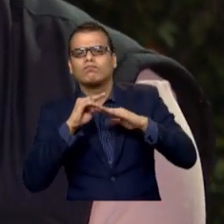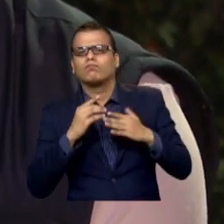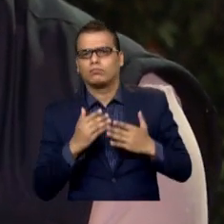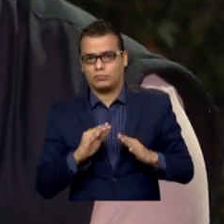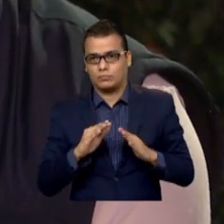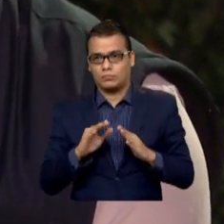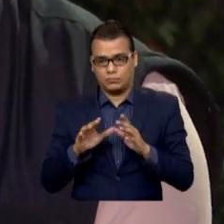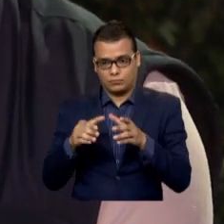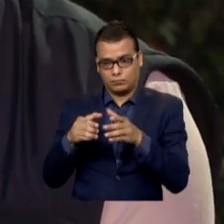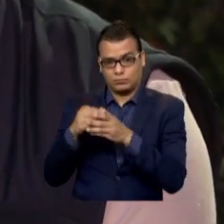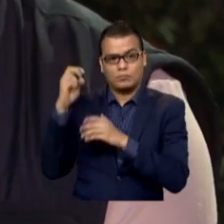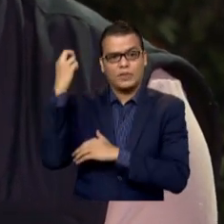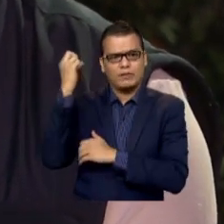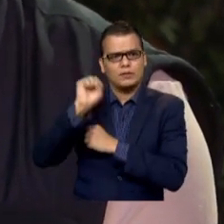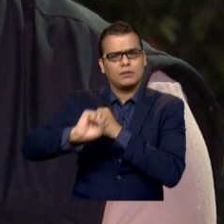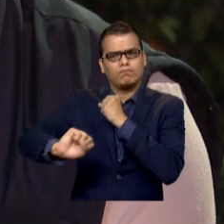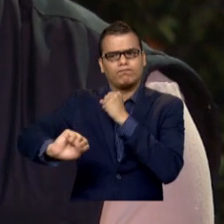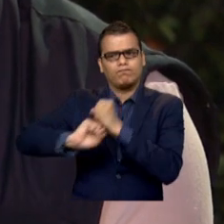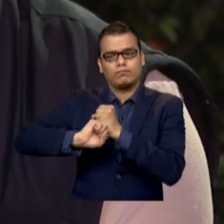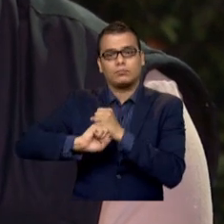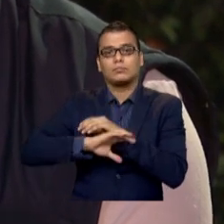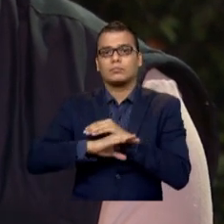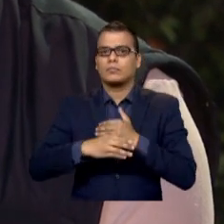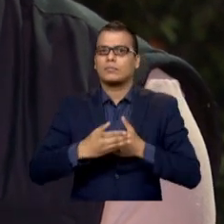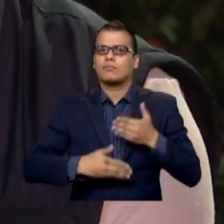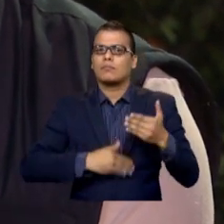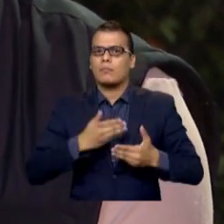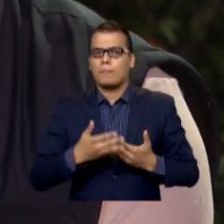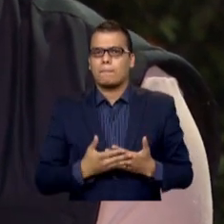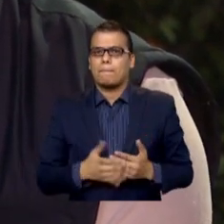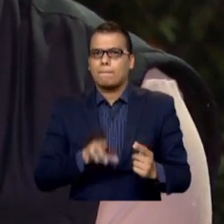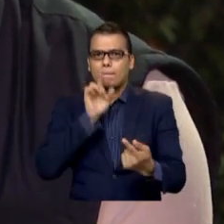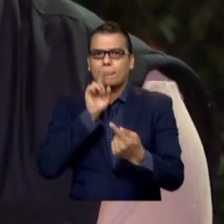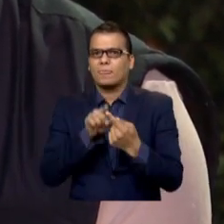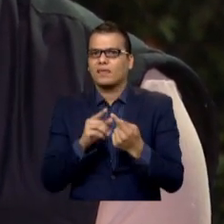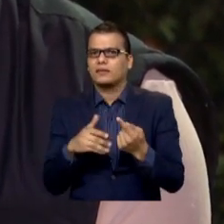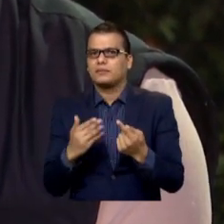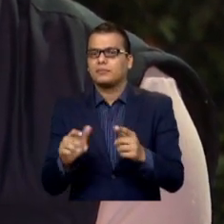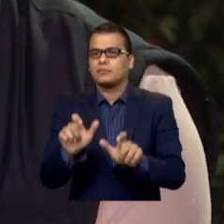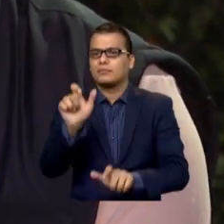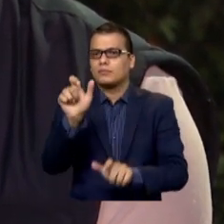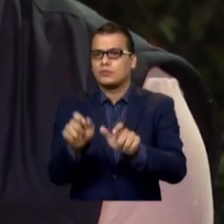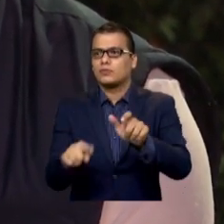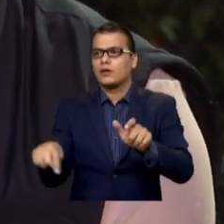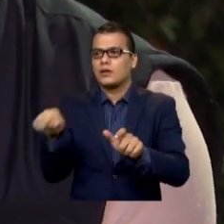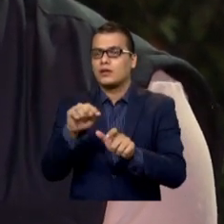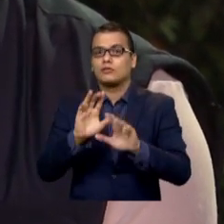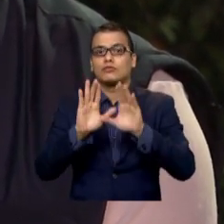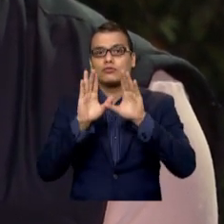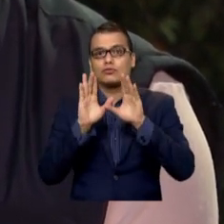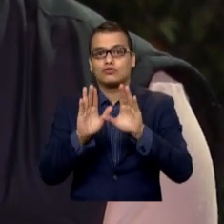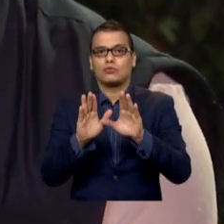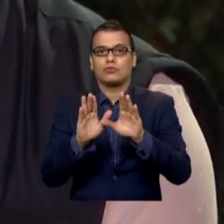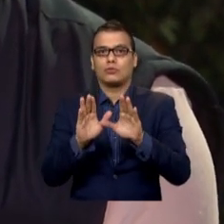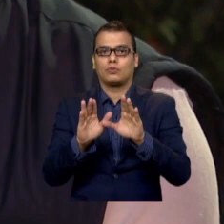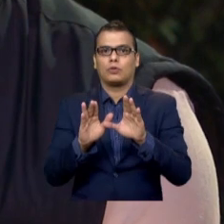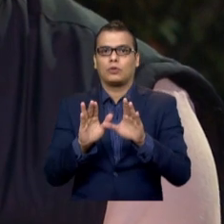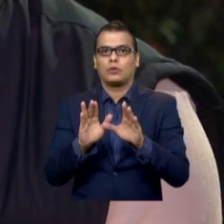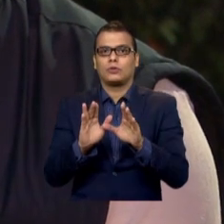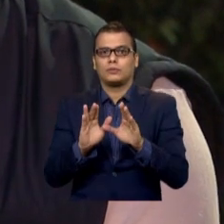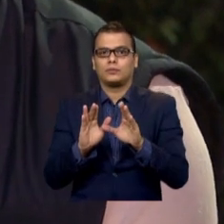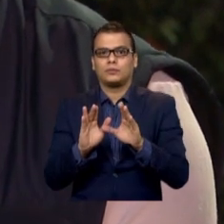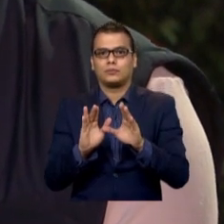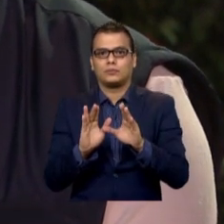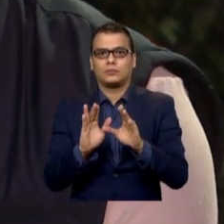el apoyo de la Fiscalía en estos casos, hay unos protocolos que se han dispuesto para garantizar que los ciudadanos que están, en